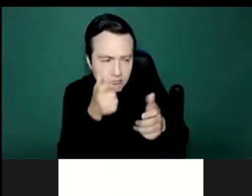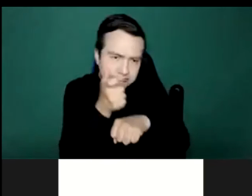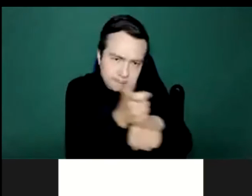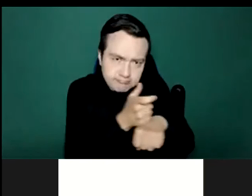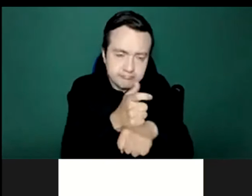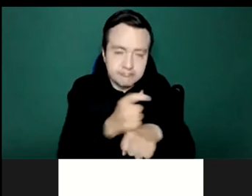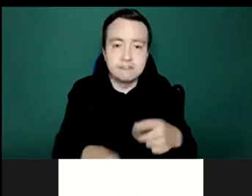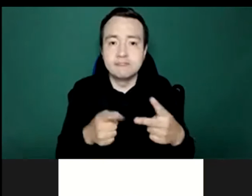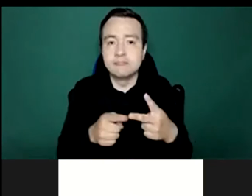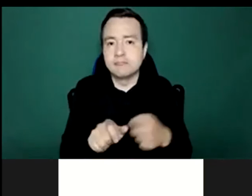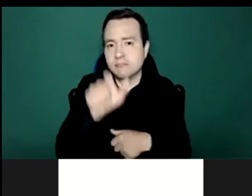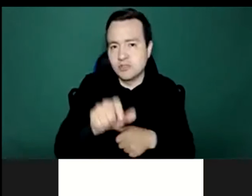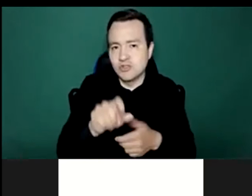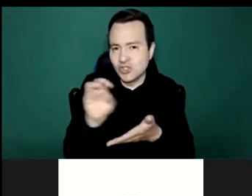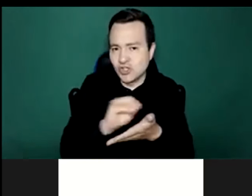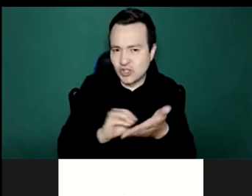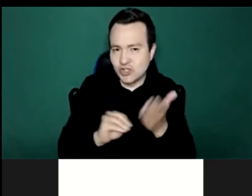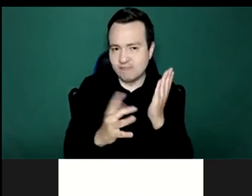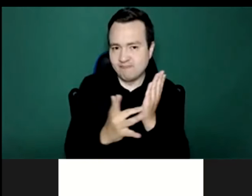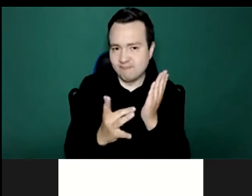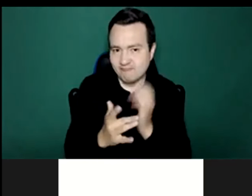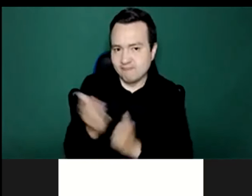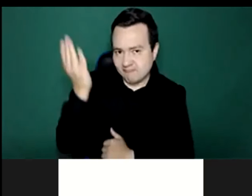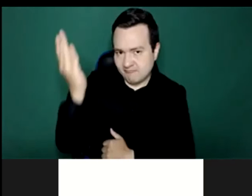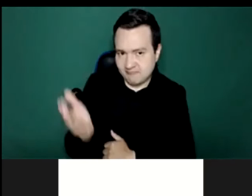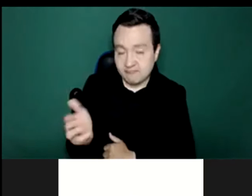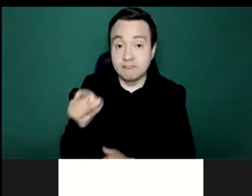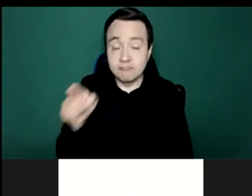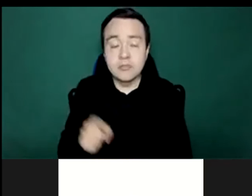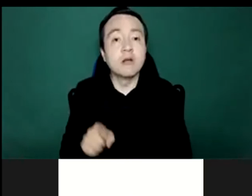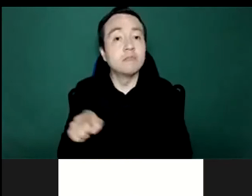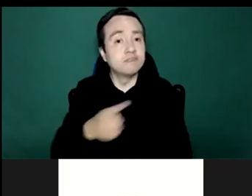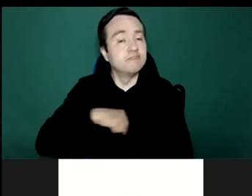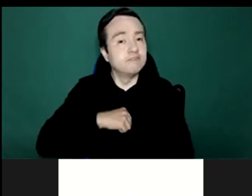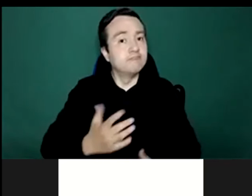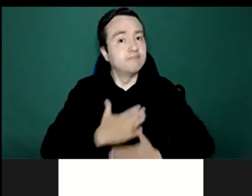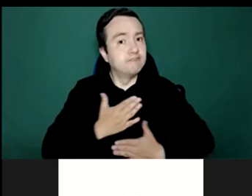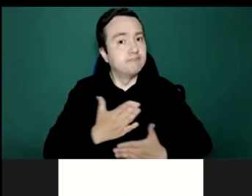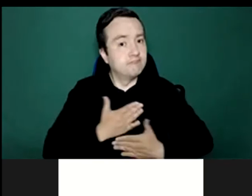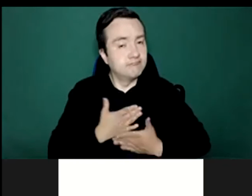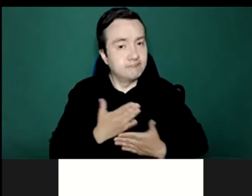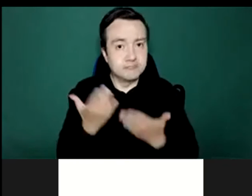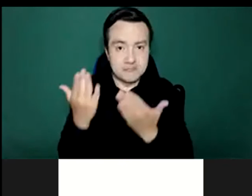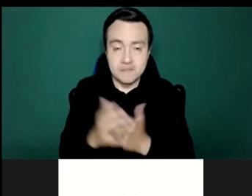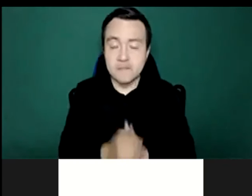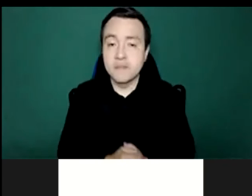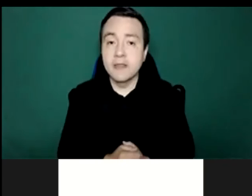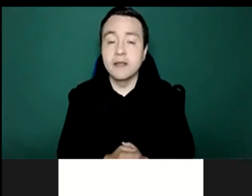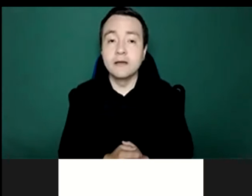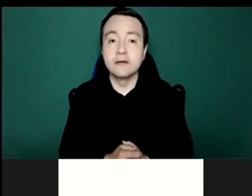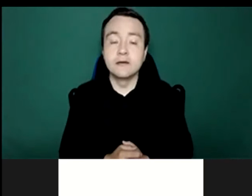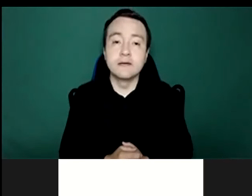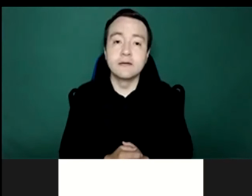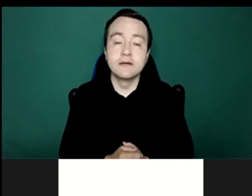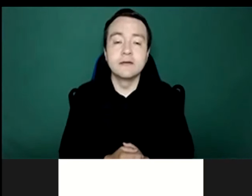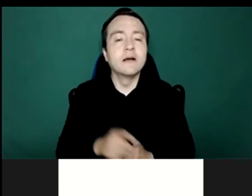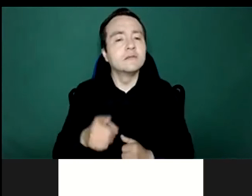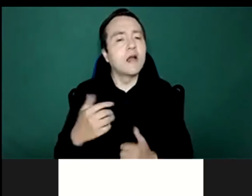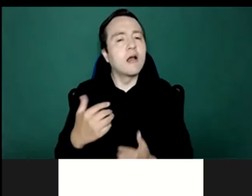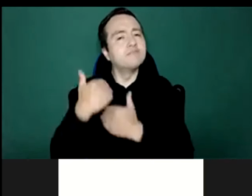de calidad en la OMS. Y realmente nos complace mucho tener a Federico Guanais, adjunto de la División de Salud de la